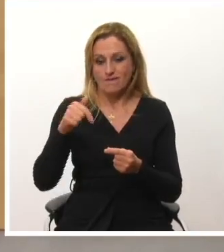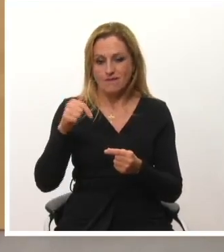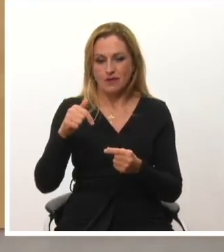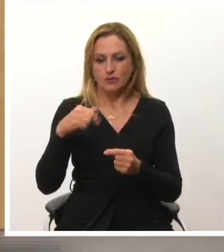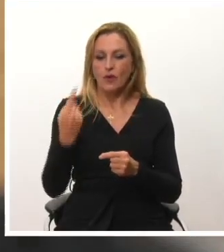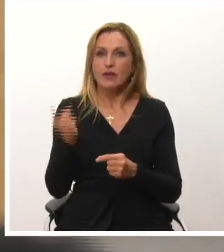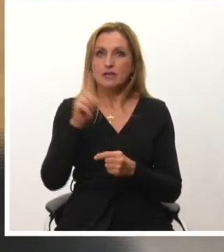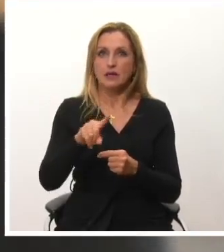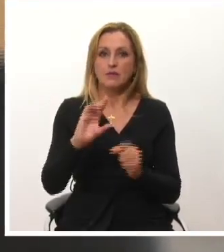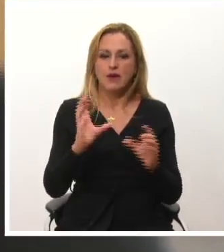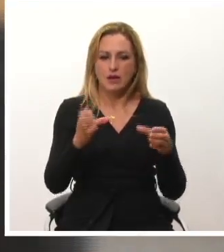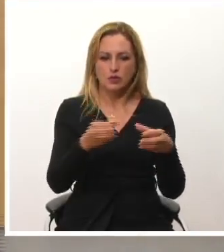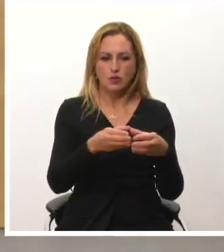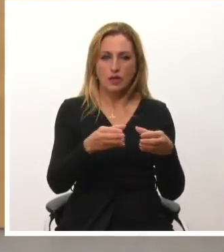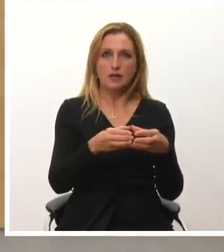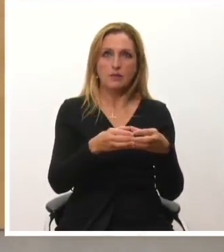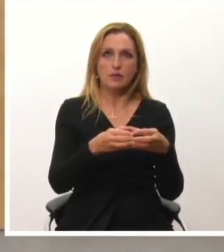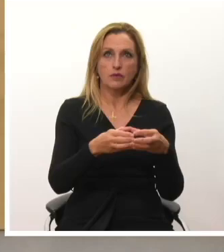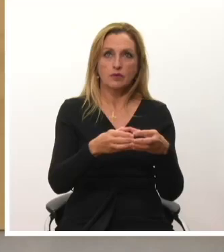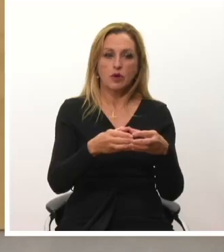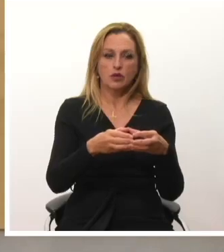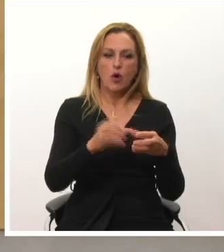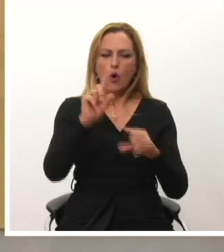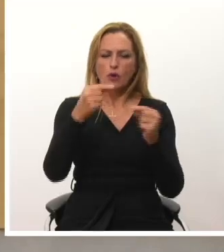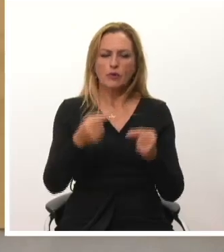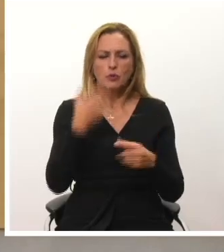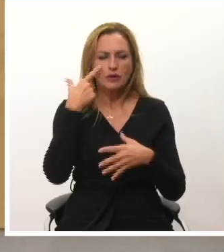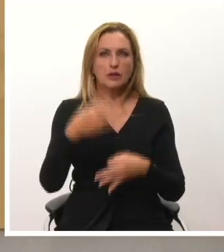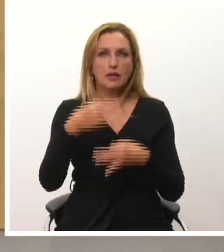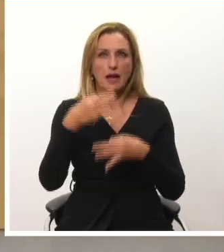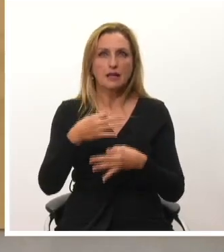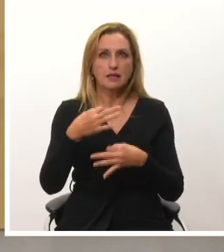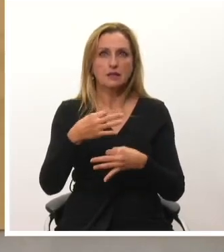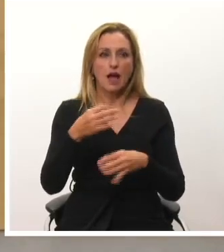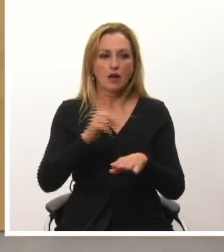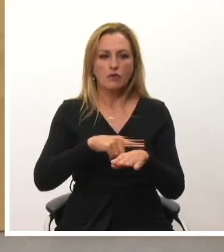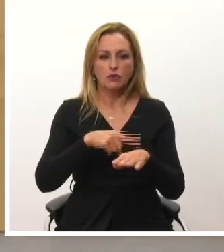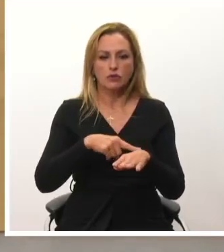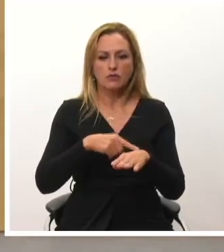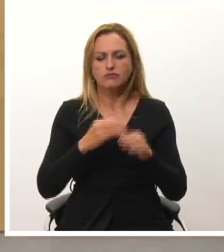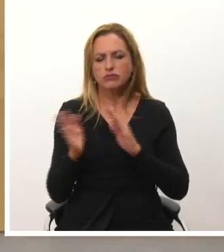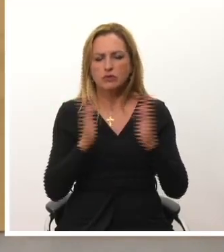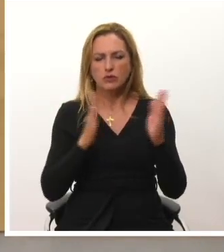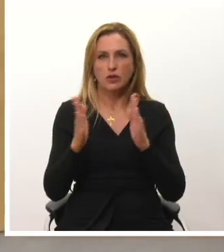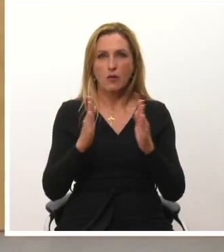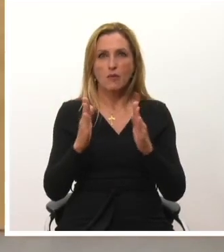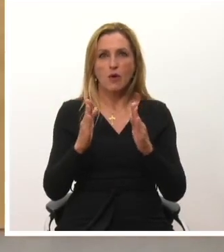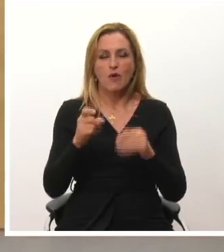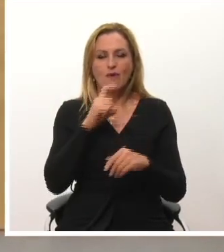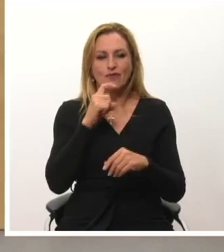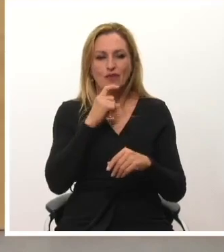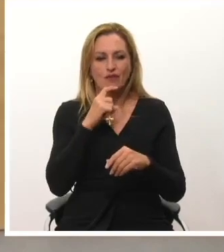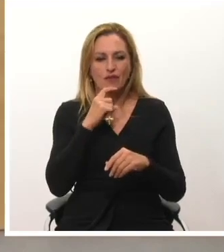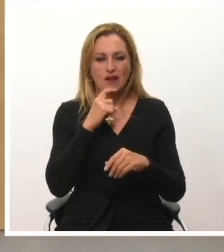a su equipo son evidentemente unos presupuestos realistas en unos tiempos que se avecinan que van a ser complicados no van a ser